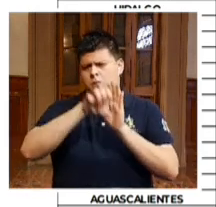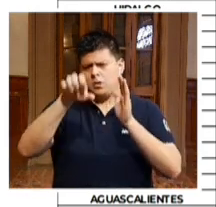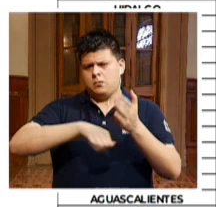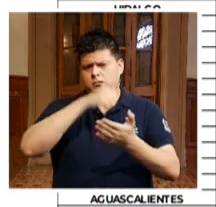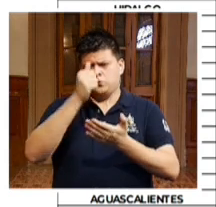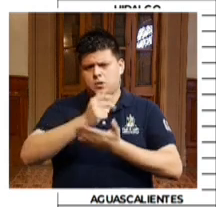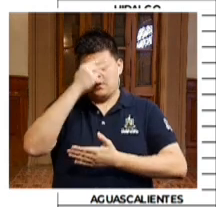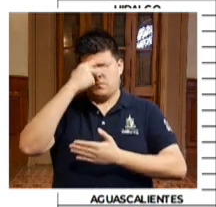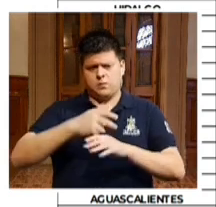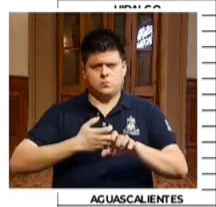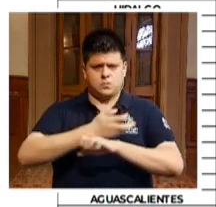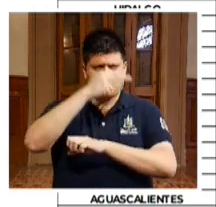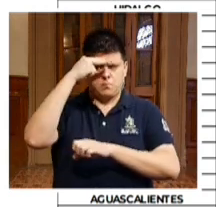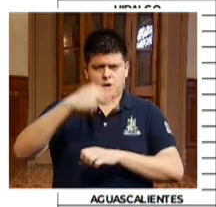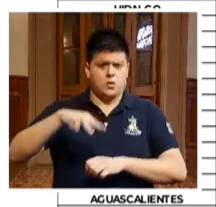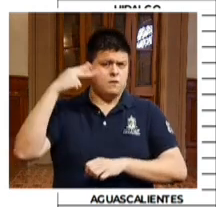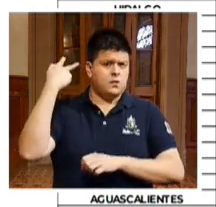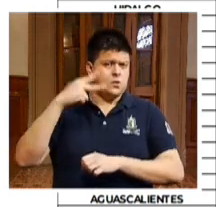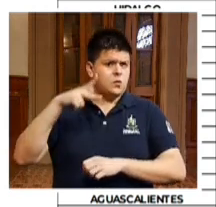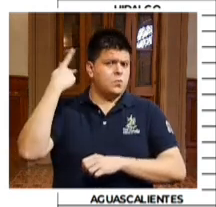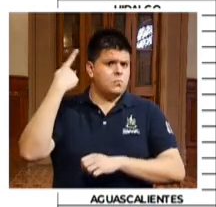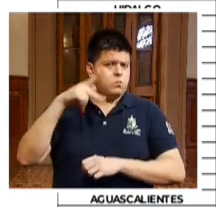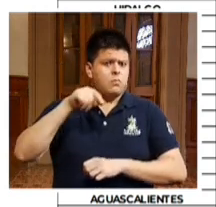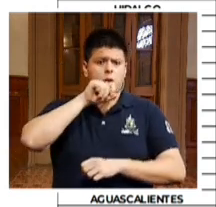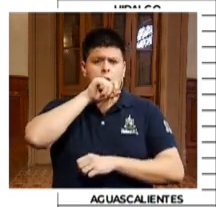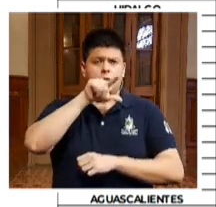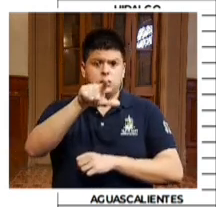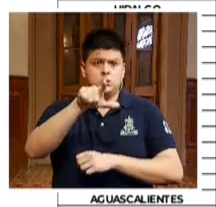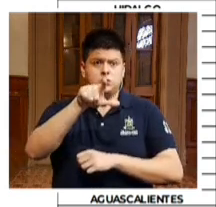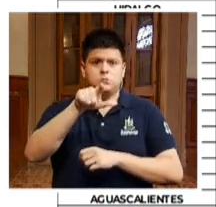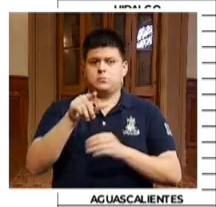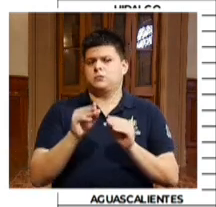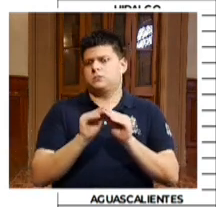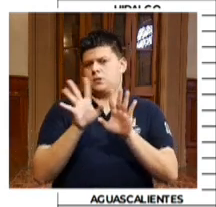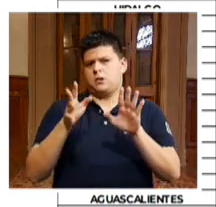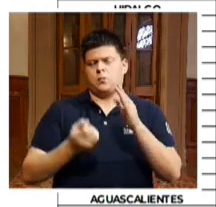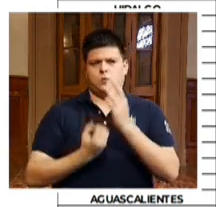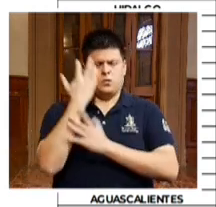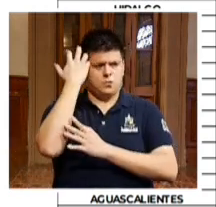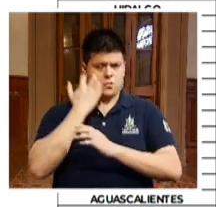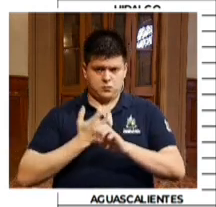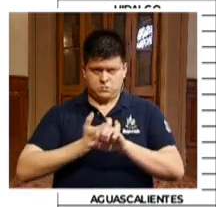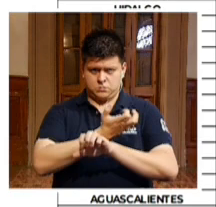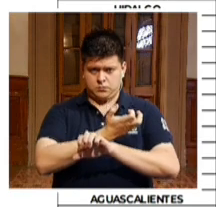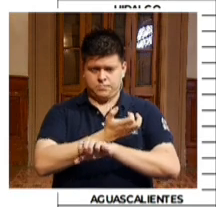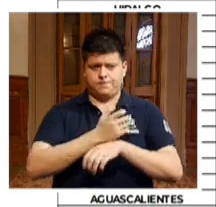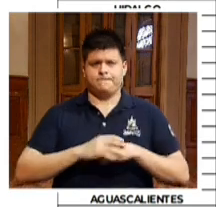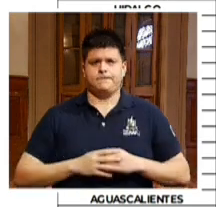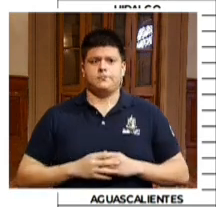de México, Veracruz, Puebla, Jalisco y el Estado de Nuevo León.